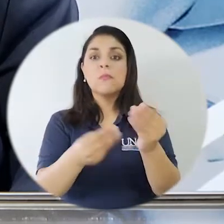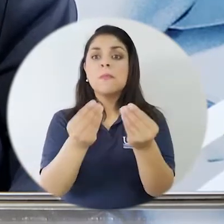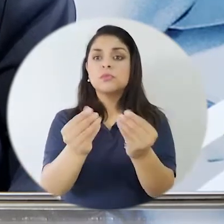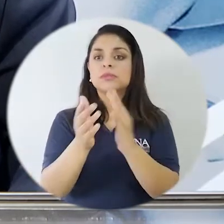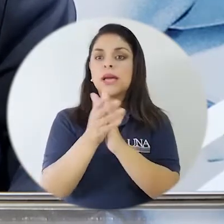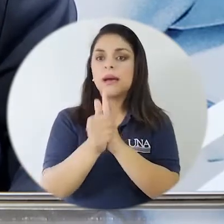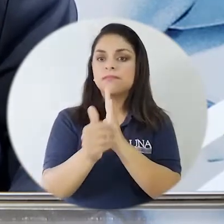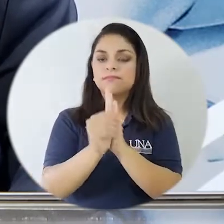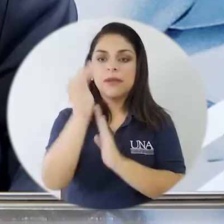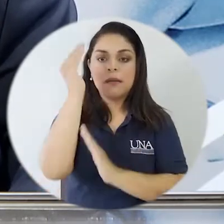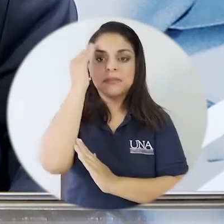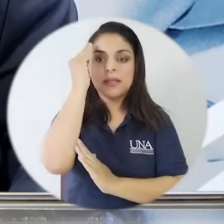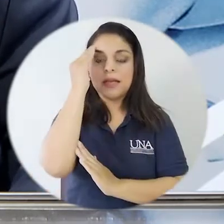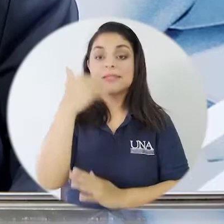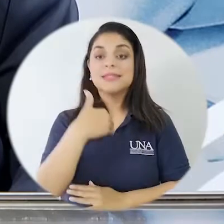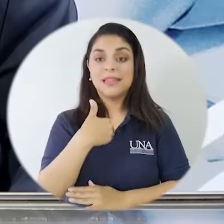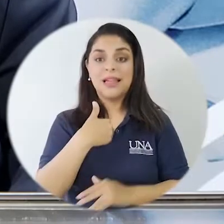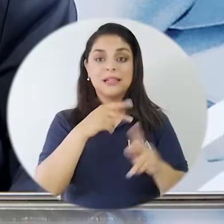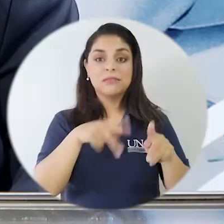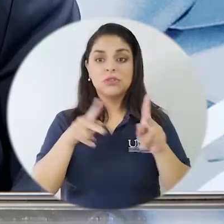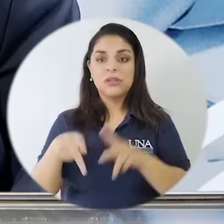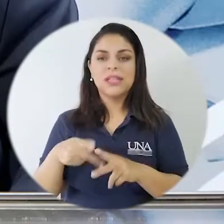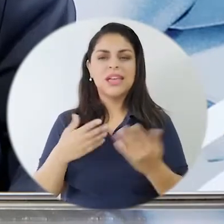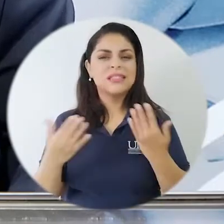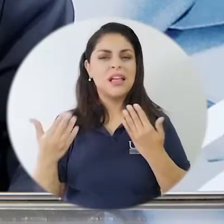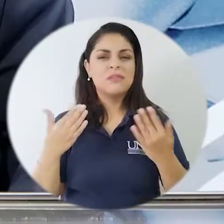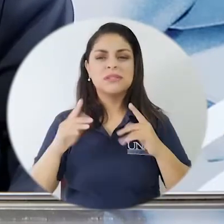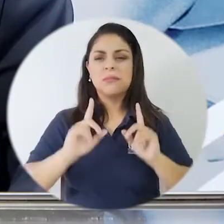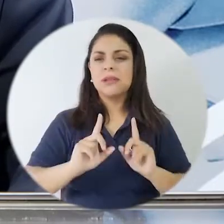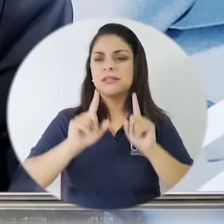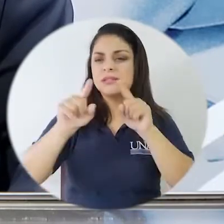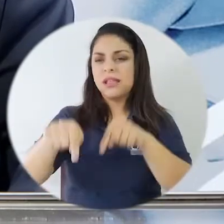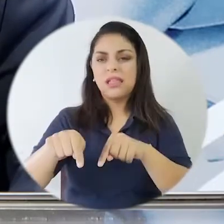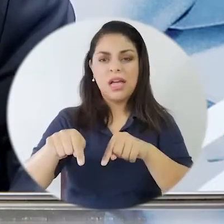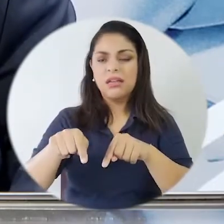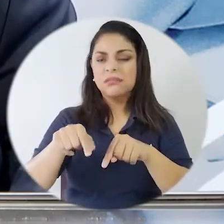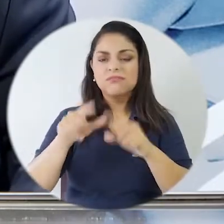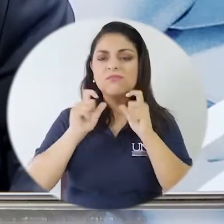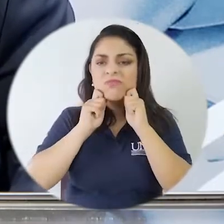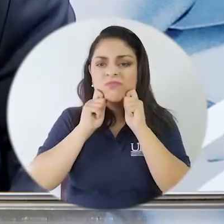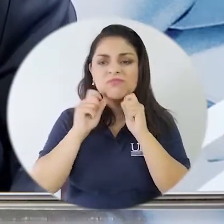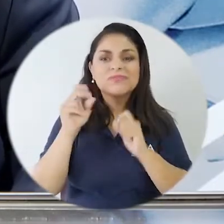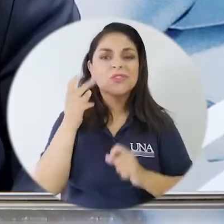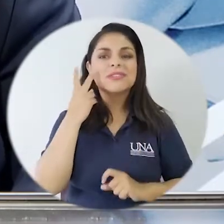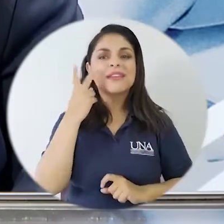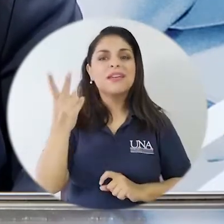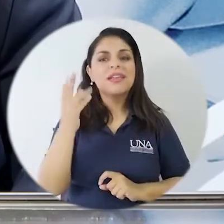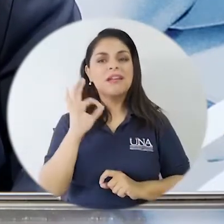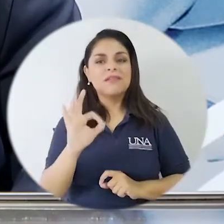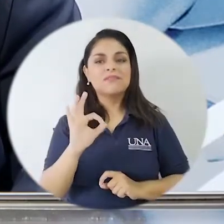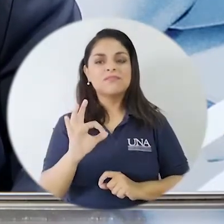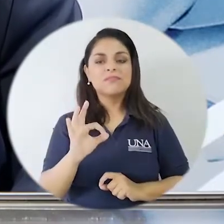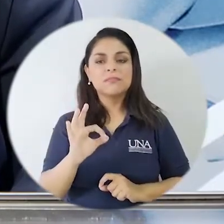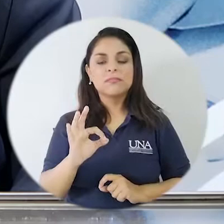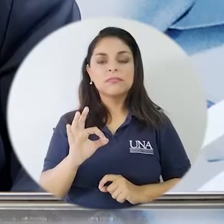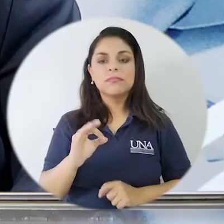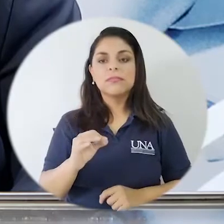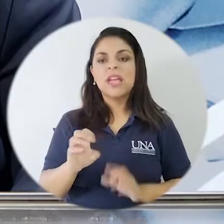capacidades que tenía la gente que quizás la dinámica de la presencialidad no permitía observarlas con ese nivel de